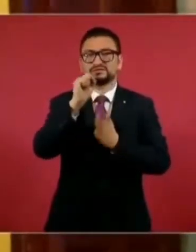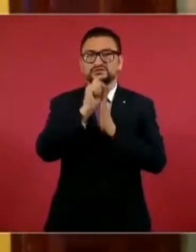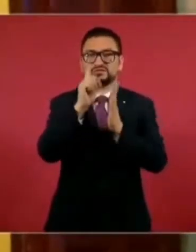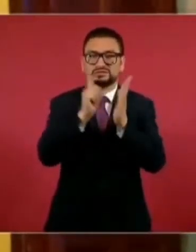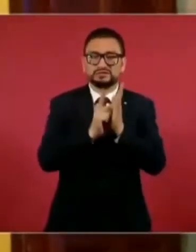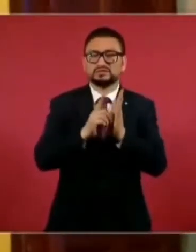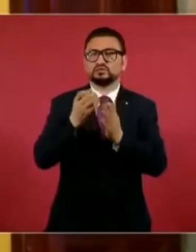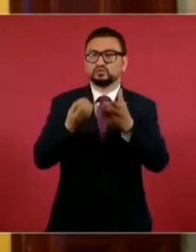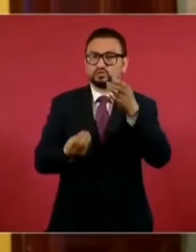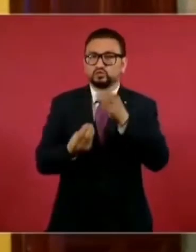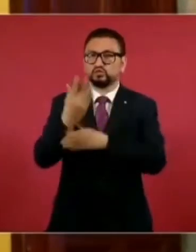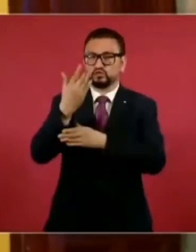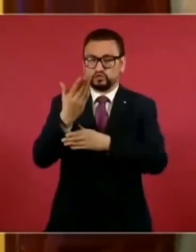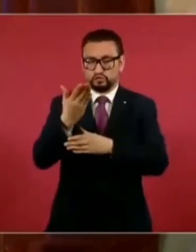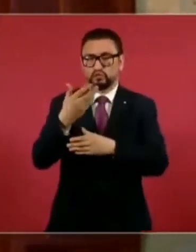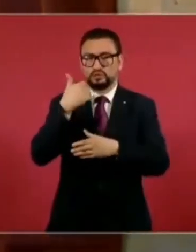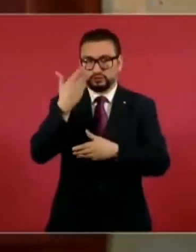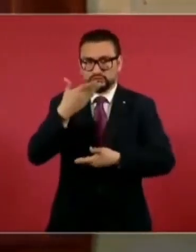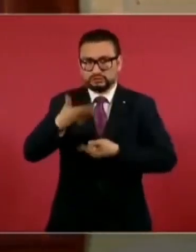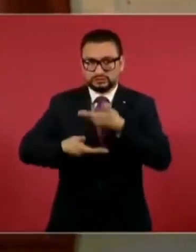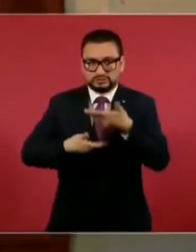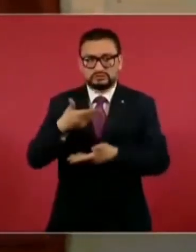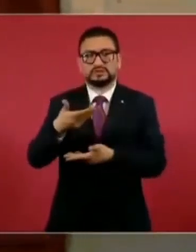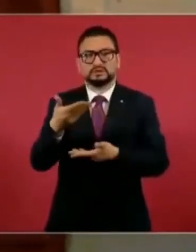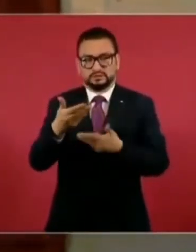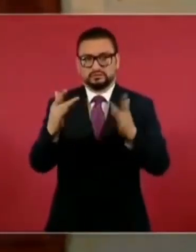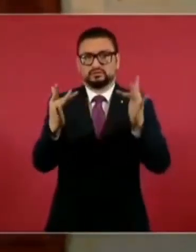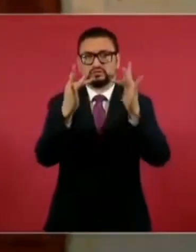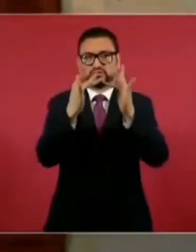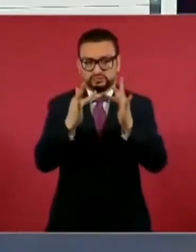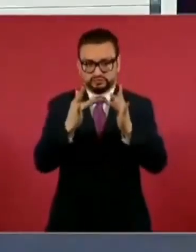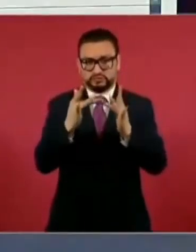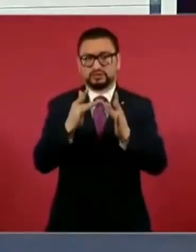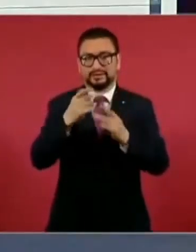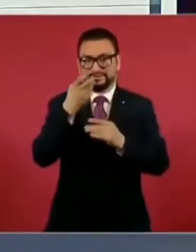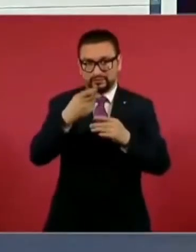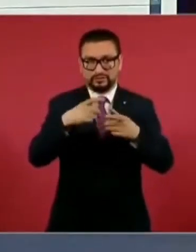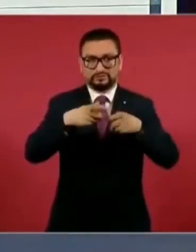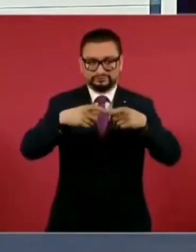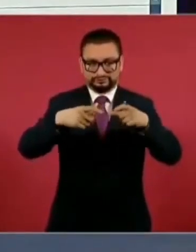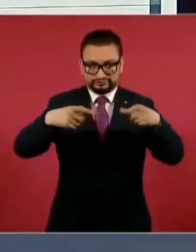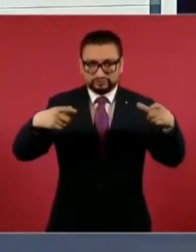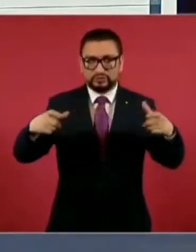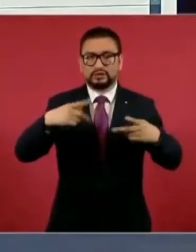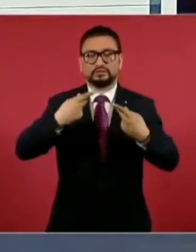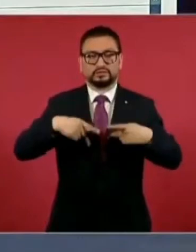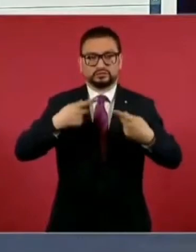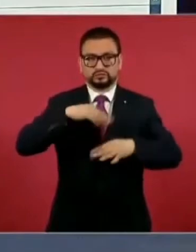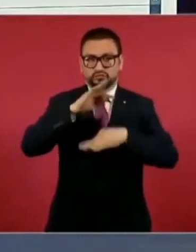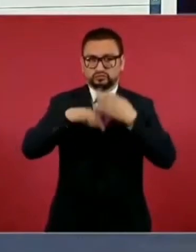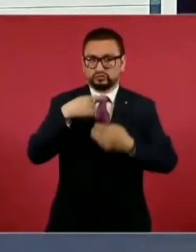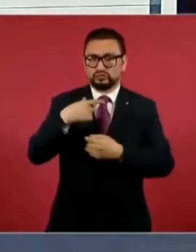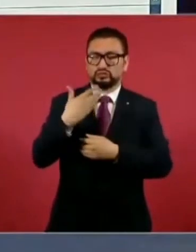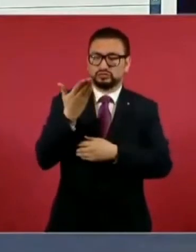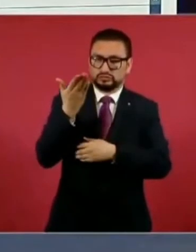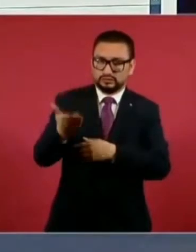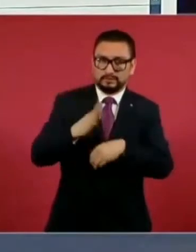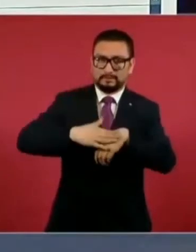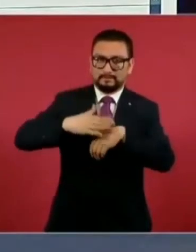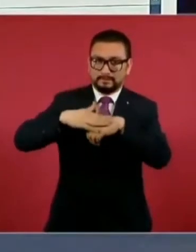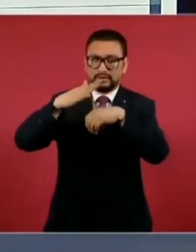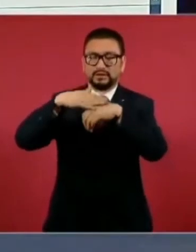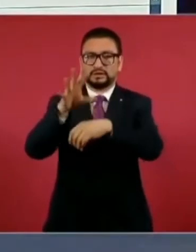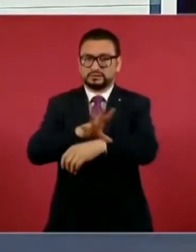nuevos servicios. Vemos a nivel de la medición el crecimiento de las demandas de los mismos o el incremento, y eso